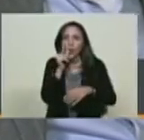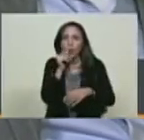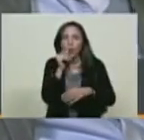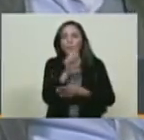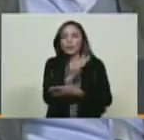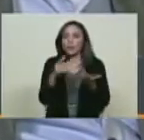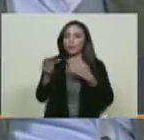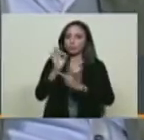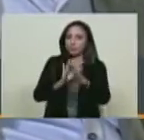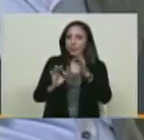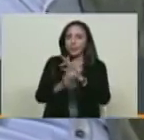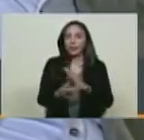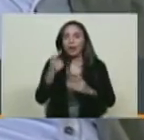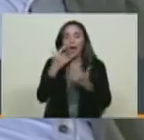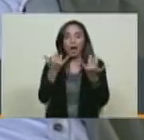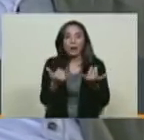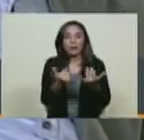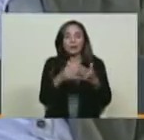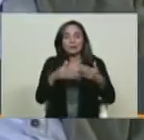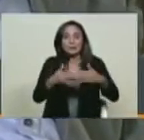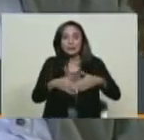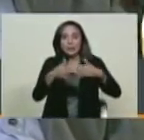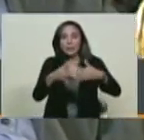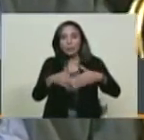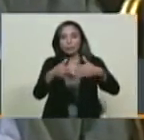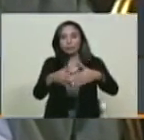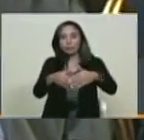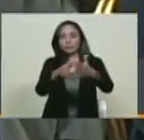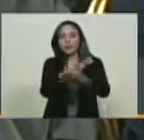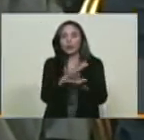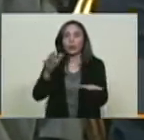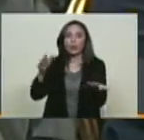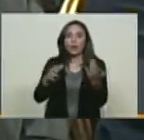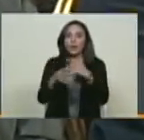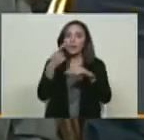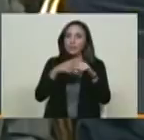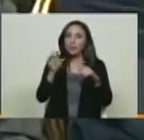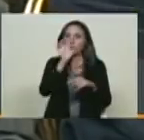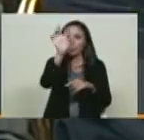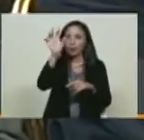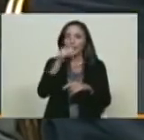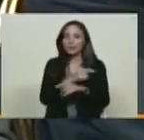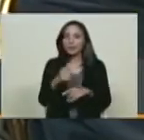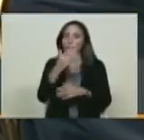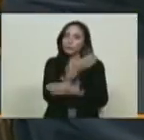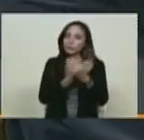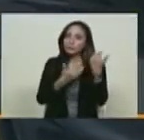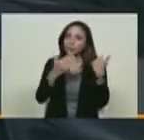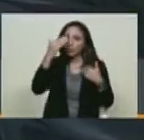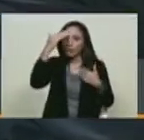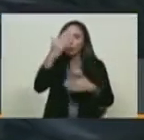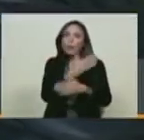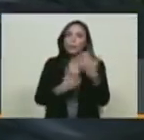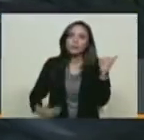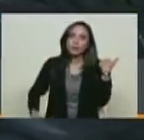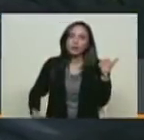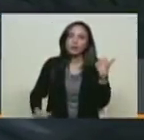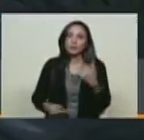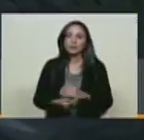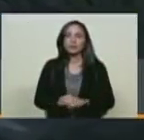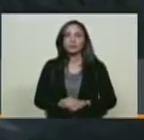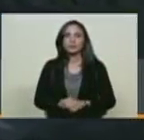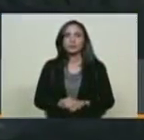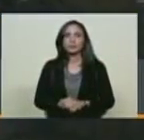viaje, acaba de cruzar el Atlántico desde nuestra hermana Argelia. Un saludo al presidente Bouteflika y al